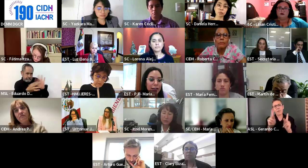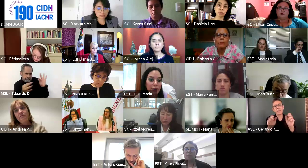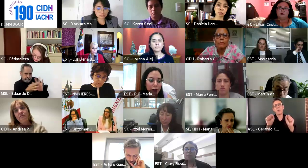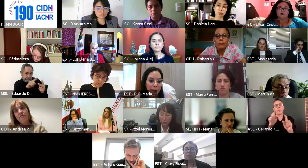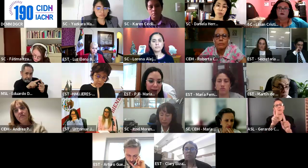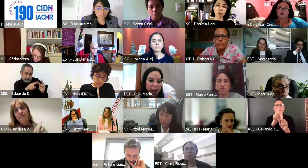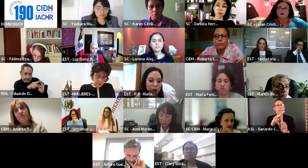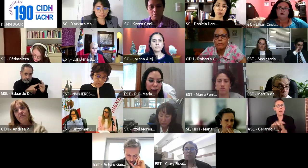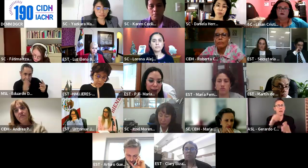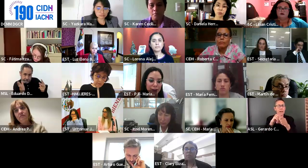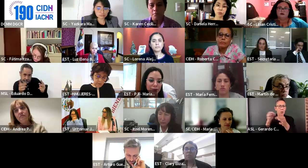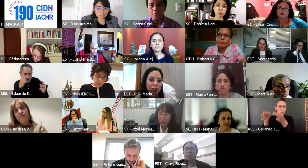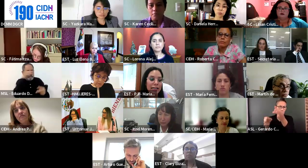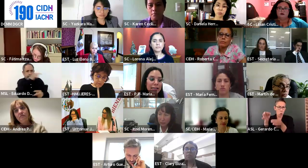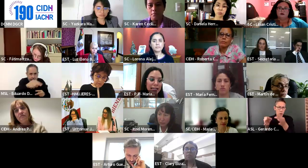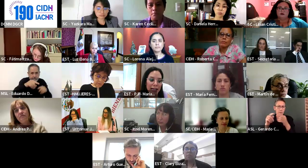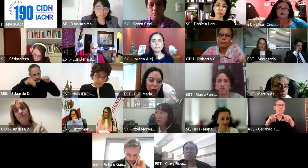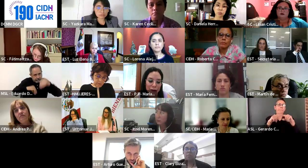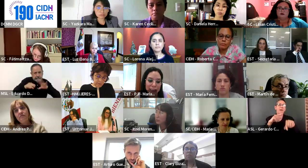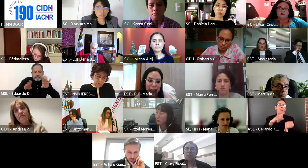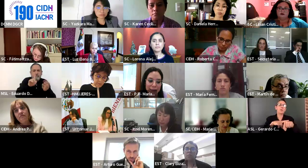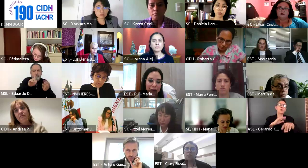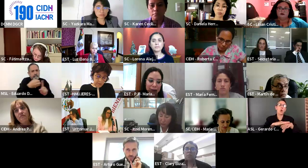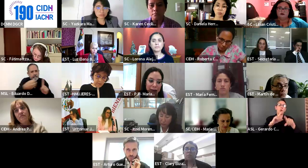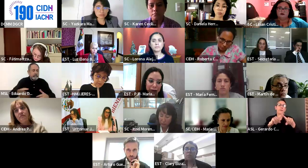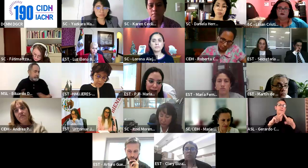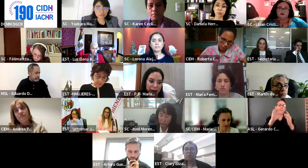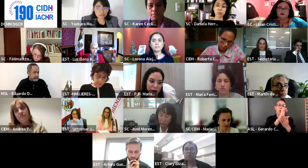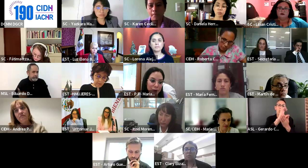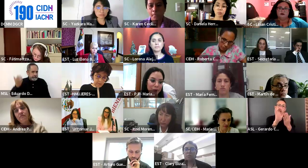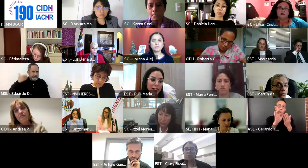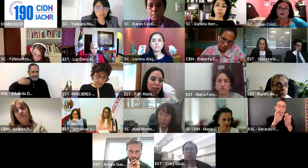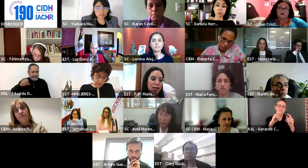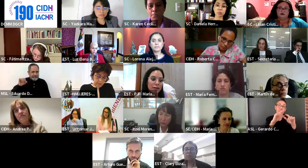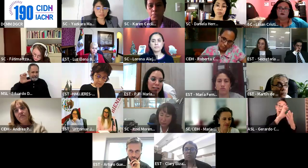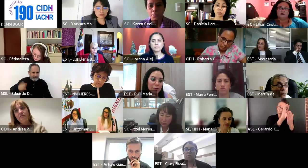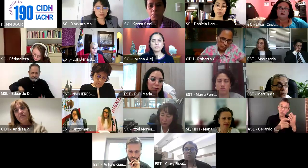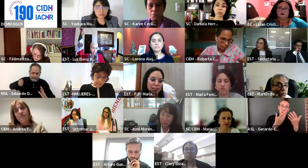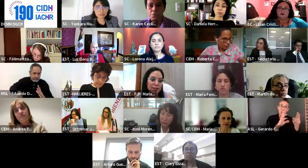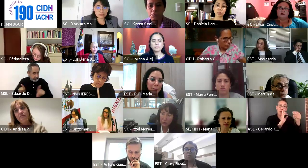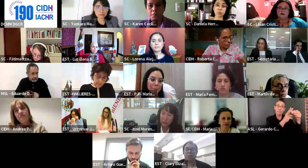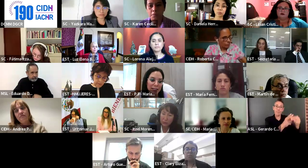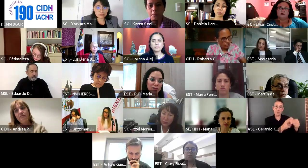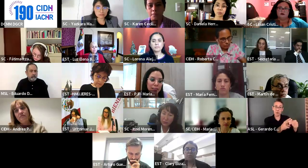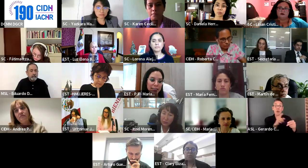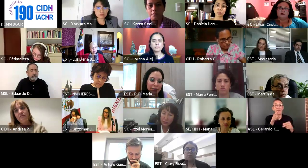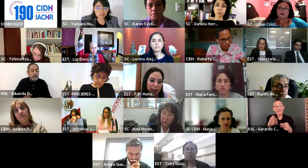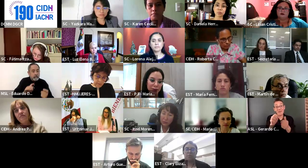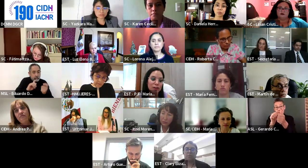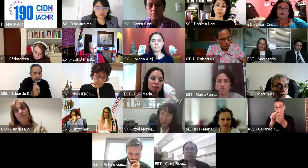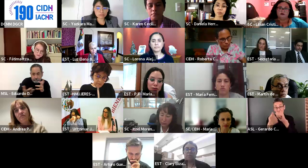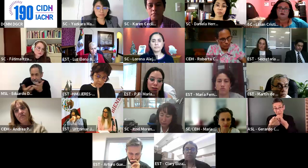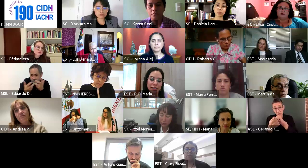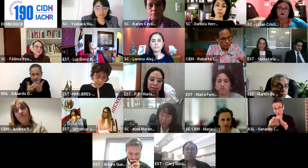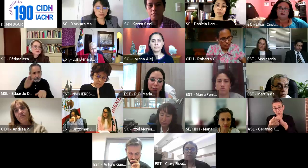jurídicas, con base en los criterios de la Corte antes referidos. Los ajustes más